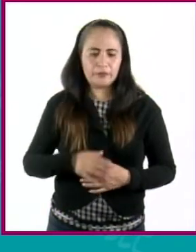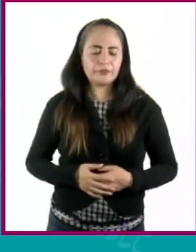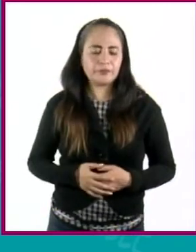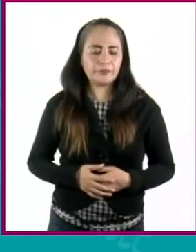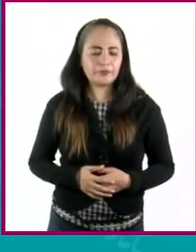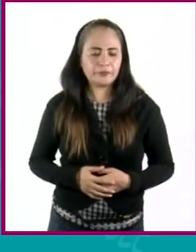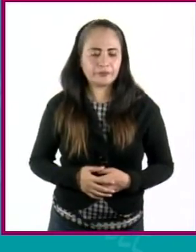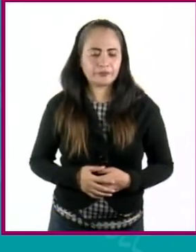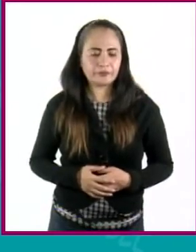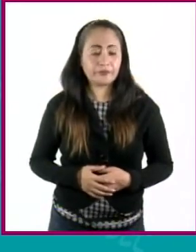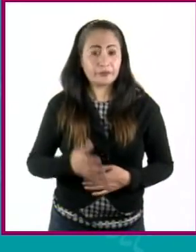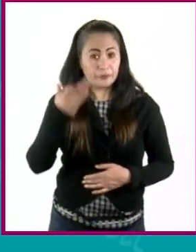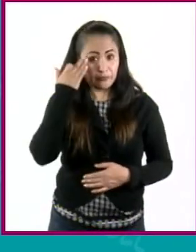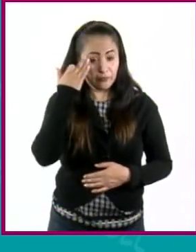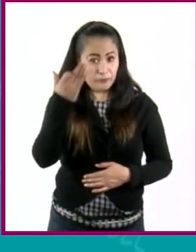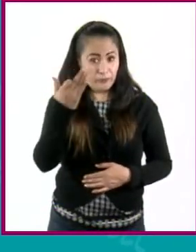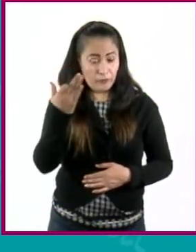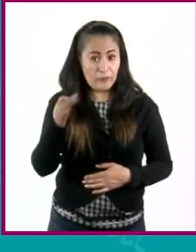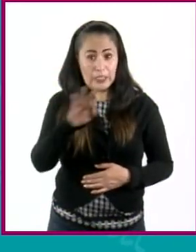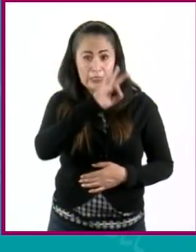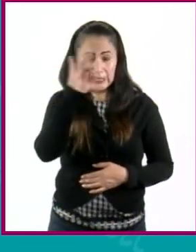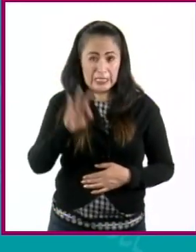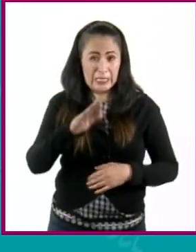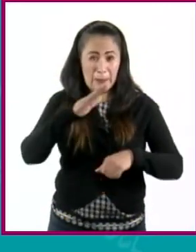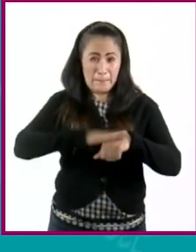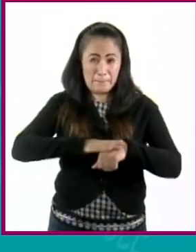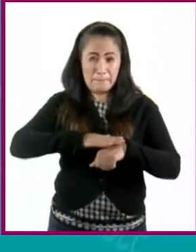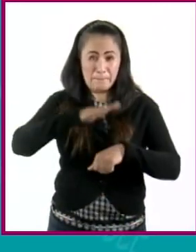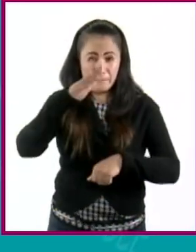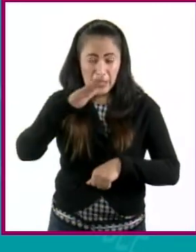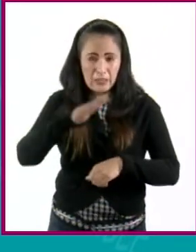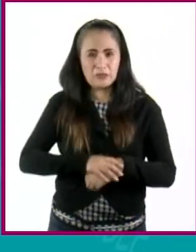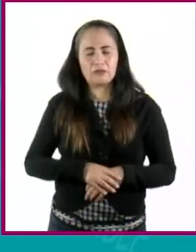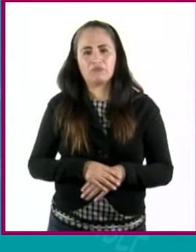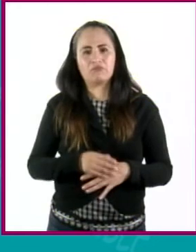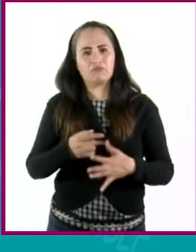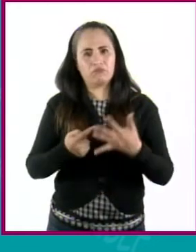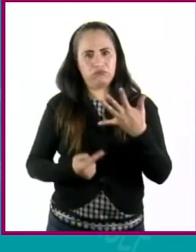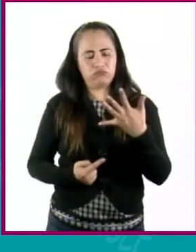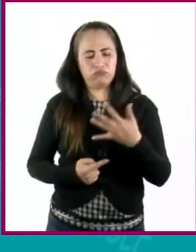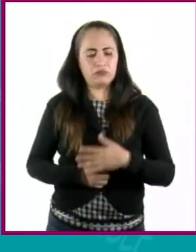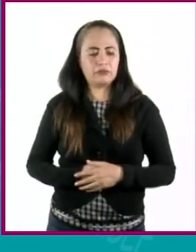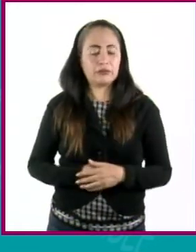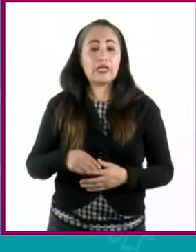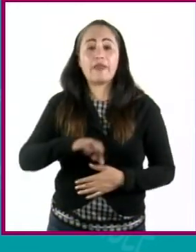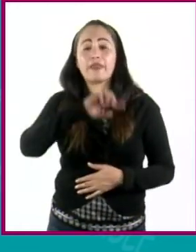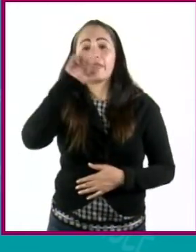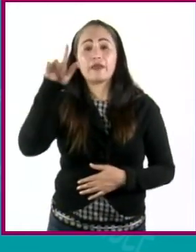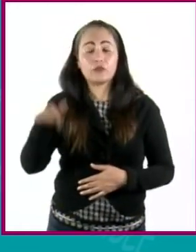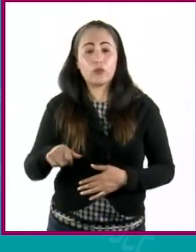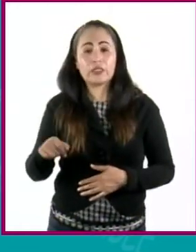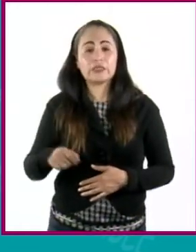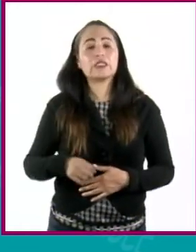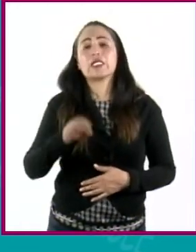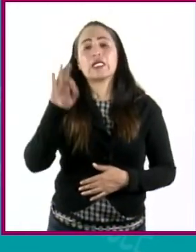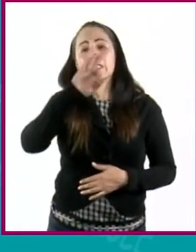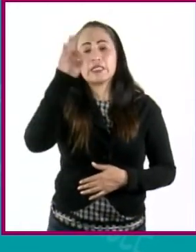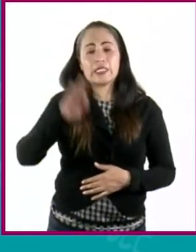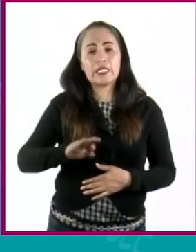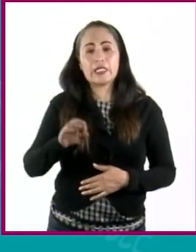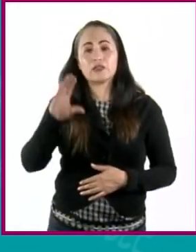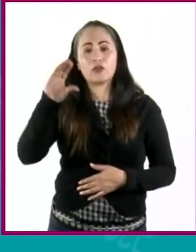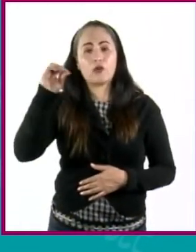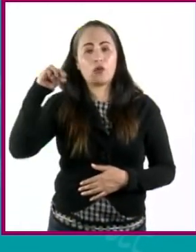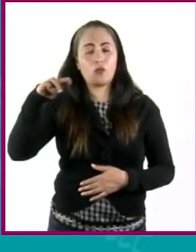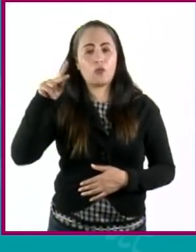observar que hay un periodo en el que el interés genera un costo mayor que el interés compuesto. Pero inmediatamente después de que el interés compuesto excede el